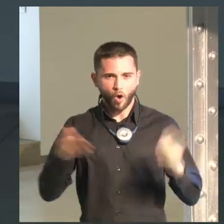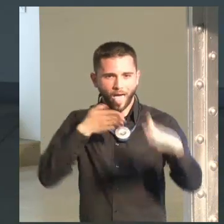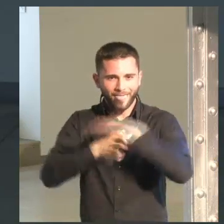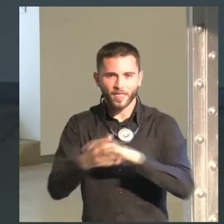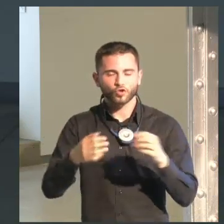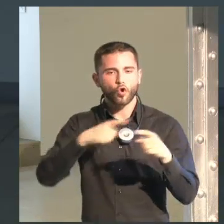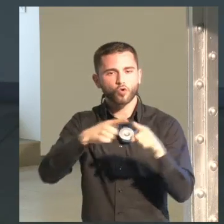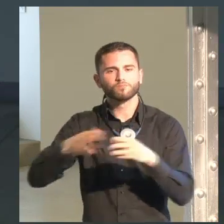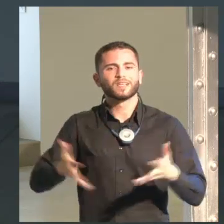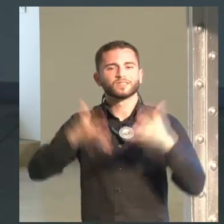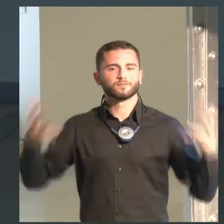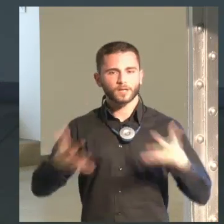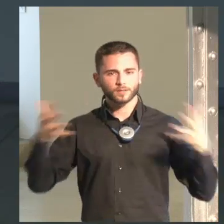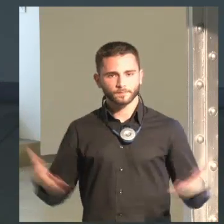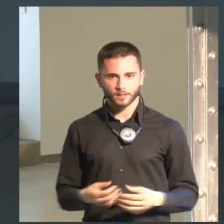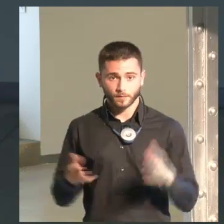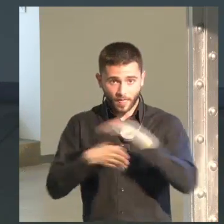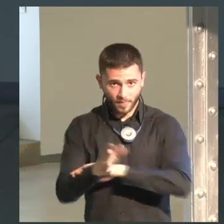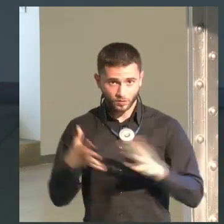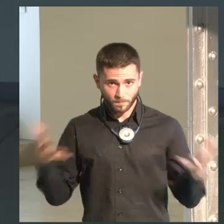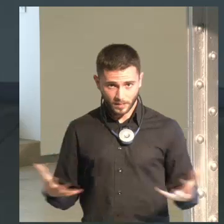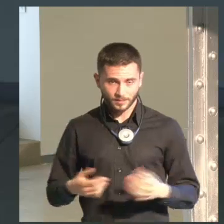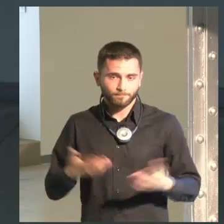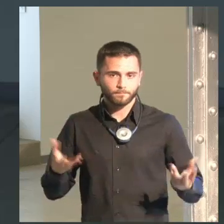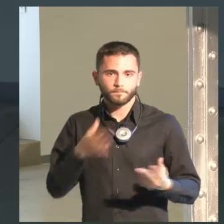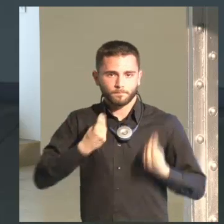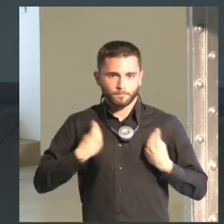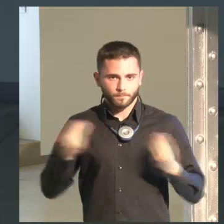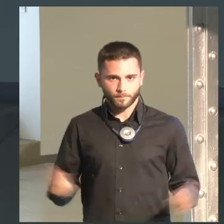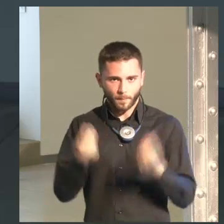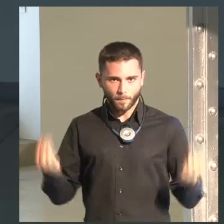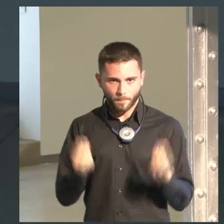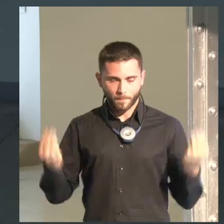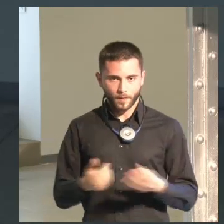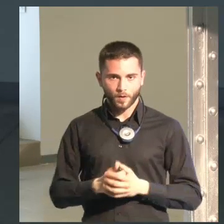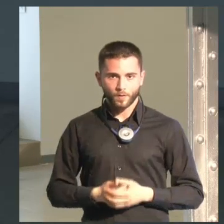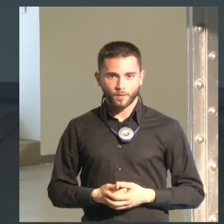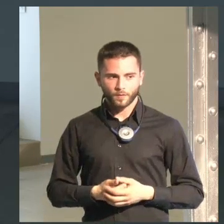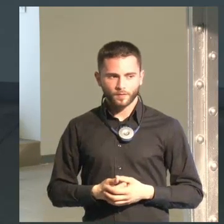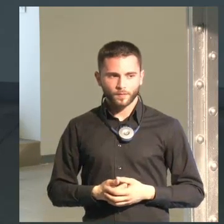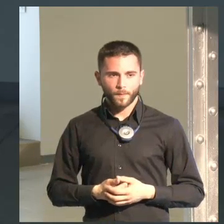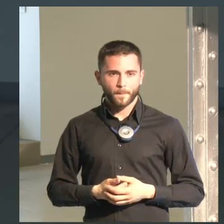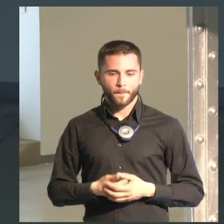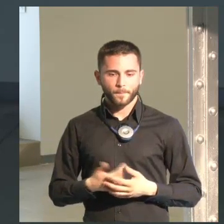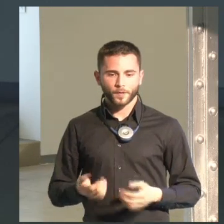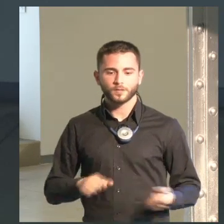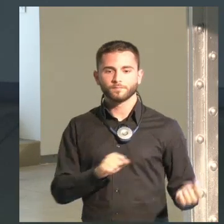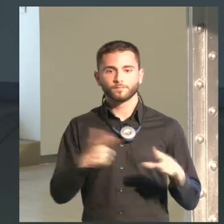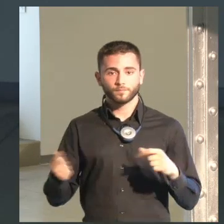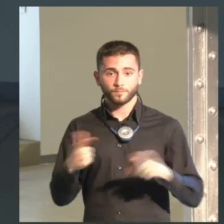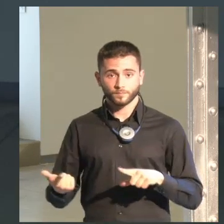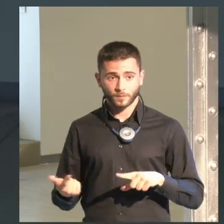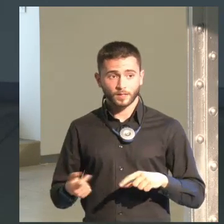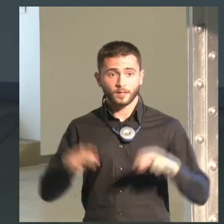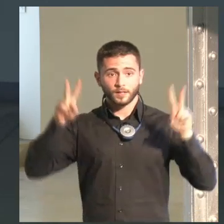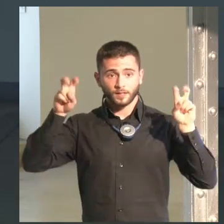cosas más. Dice, otra cosa es que quizá, y probablemente esa analogía se puede hacer también a este mundo de las nuevas tecnologías, lo que sí van a tener es